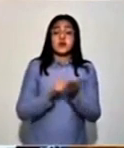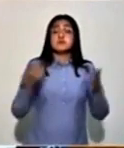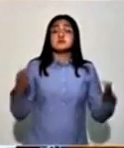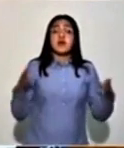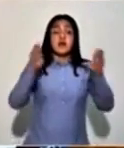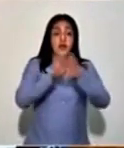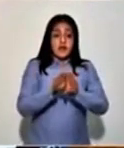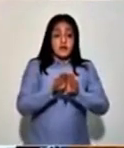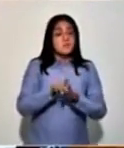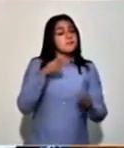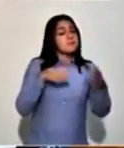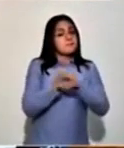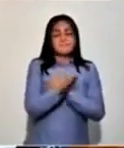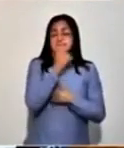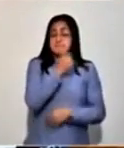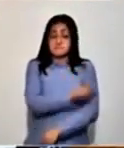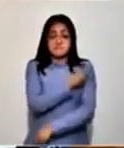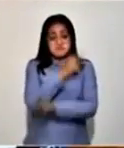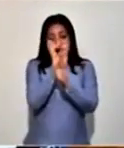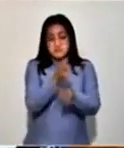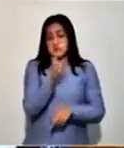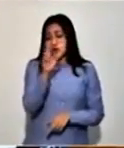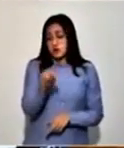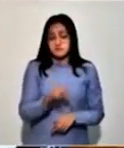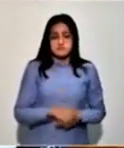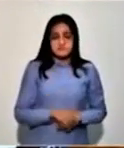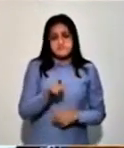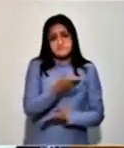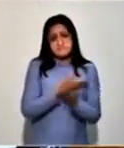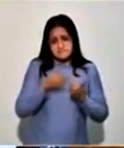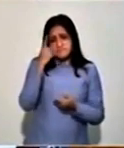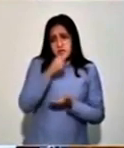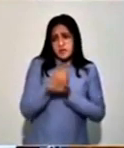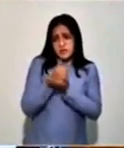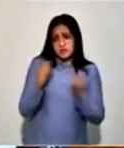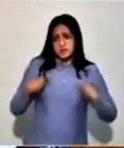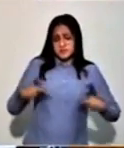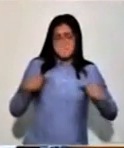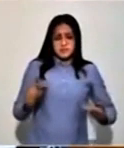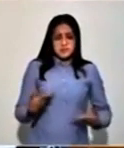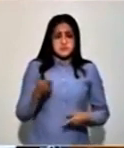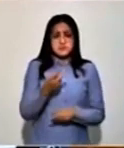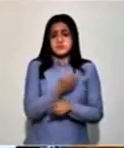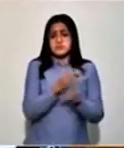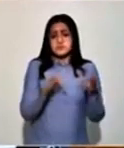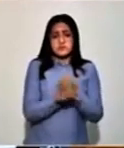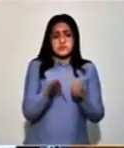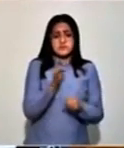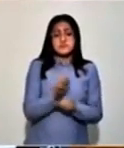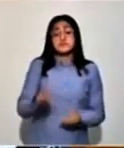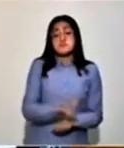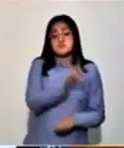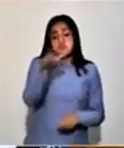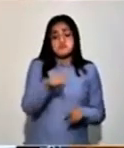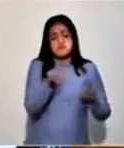cerrados, que no, que contribuyan a la sociedad. Esas cosas, pues las pueden